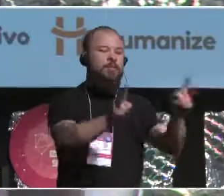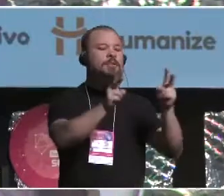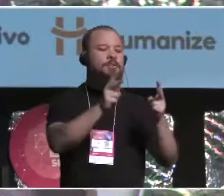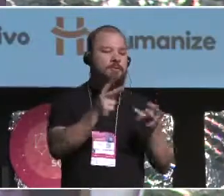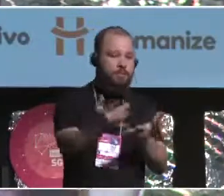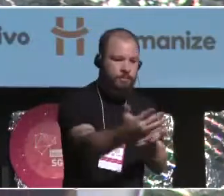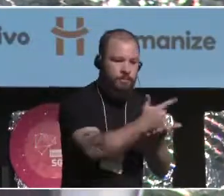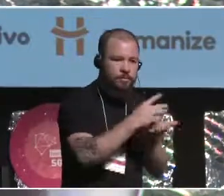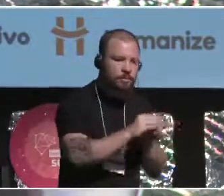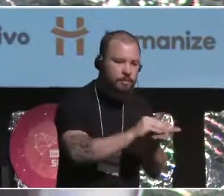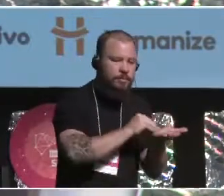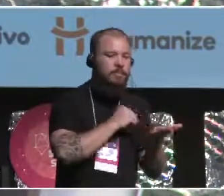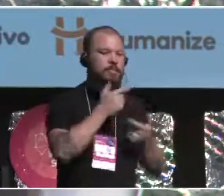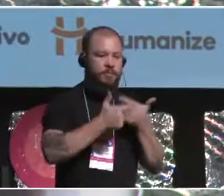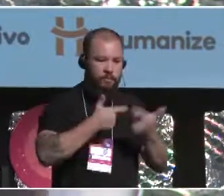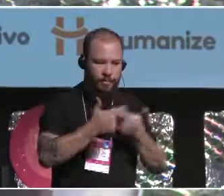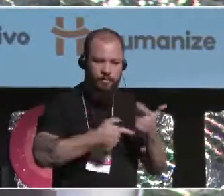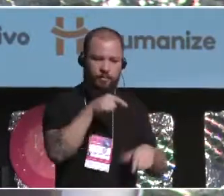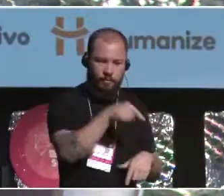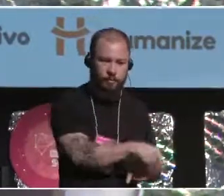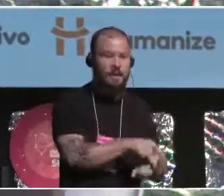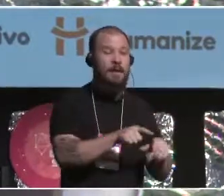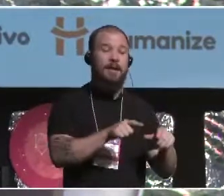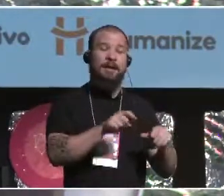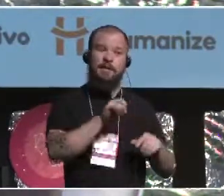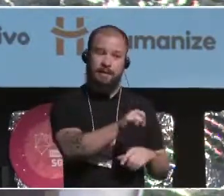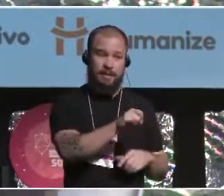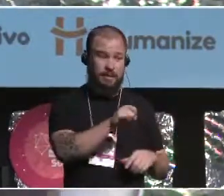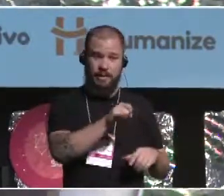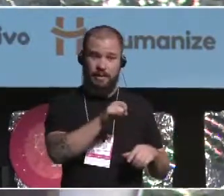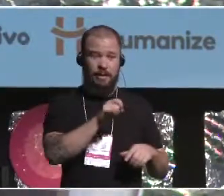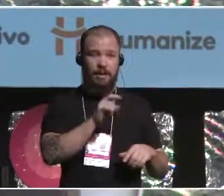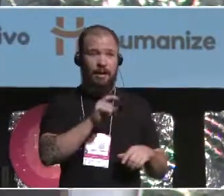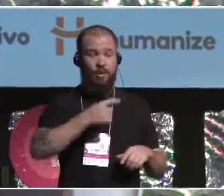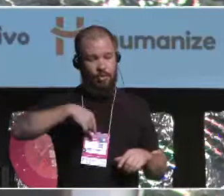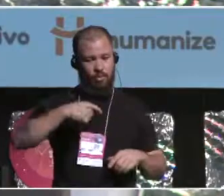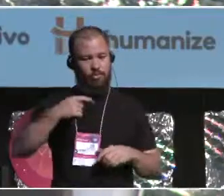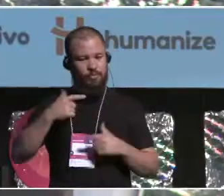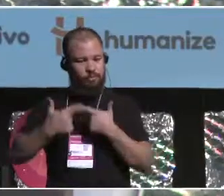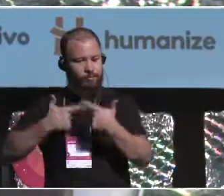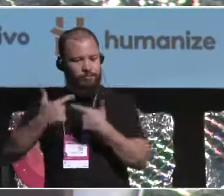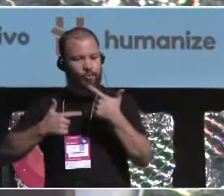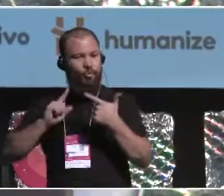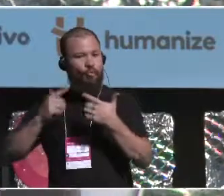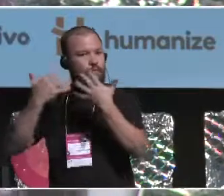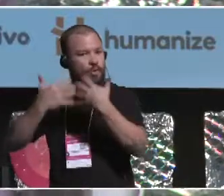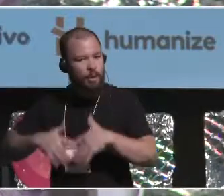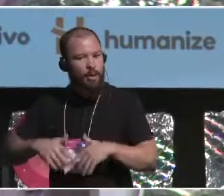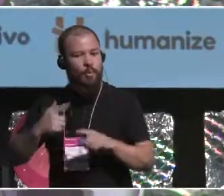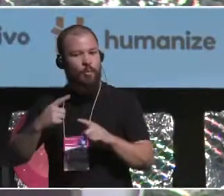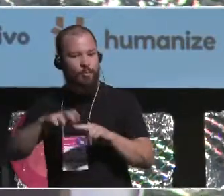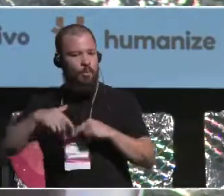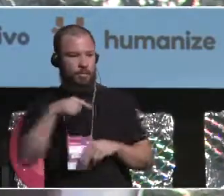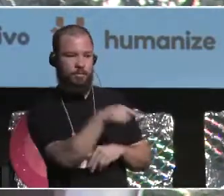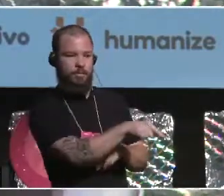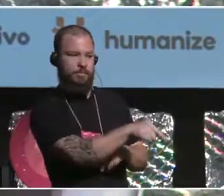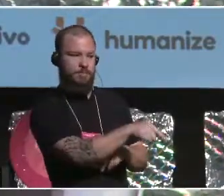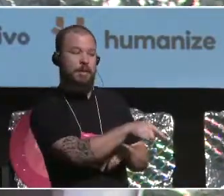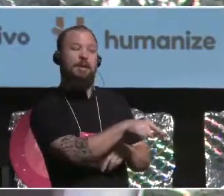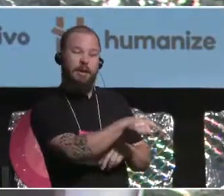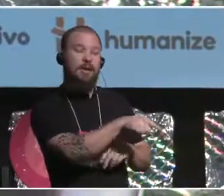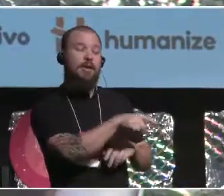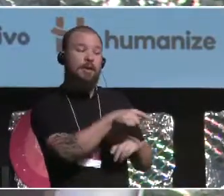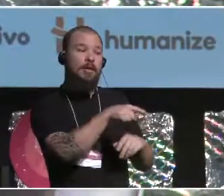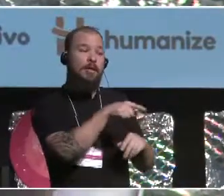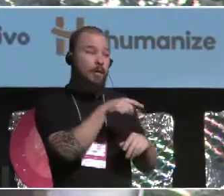actores si al final eso no redunda en que los indicadores tengan un margen positivo. ¿Qué quiere decir? Todos nosotros